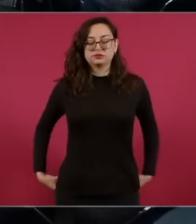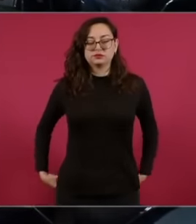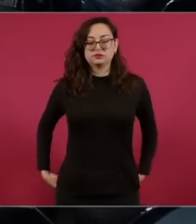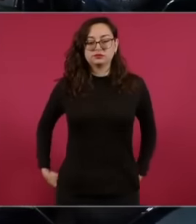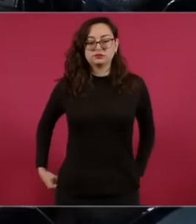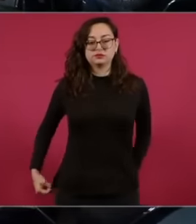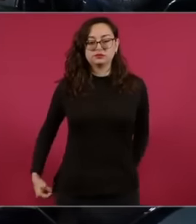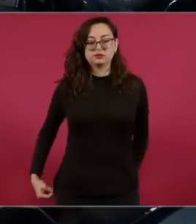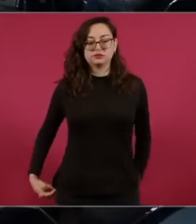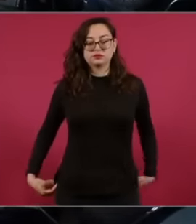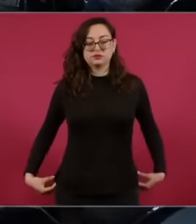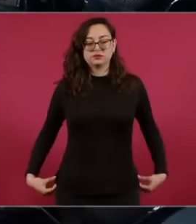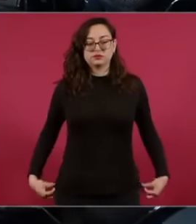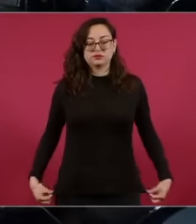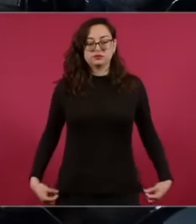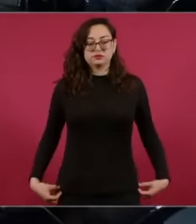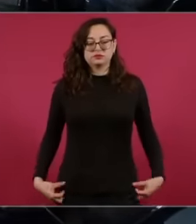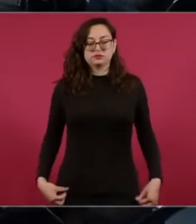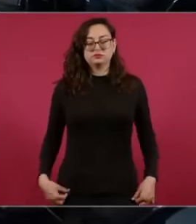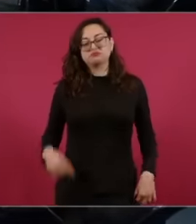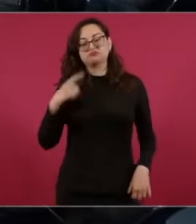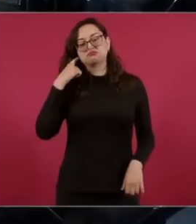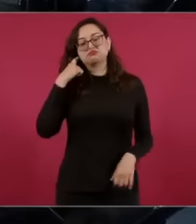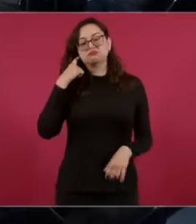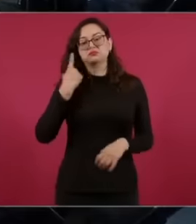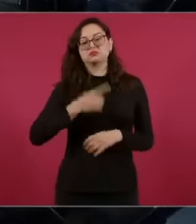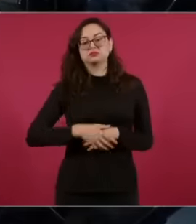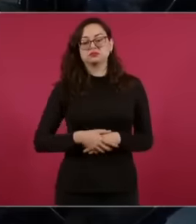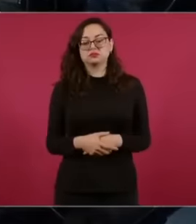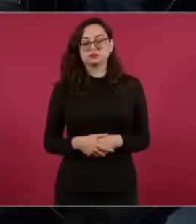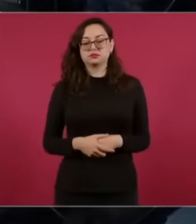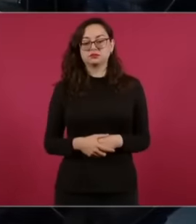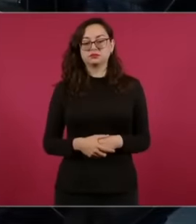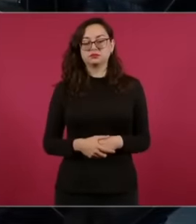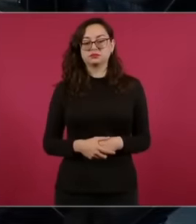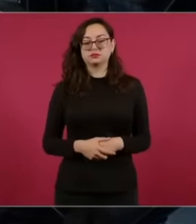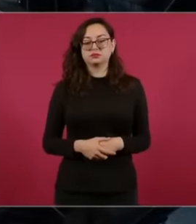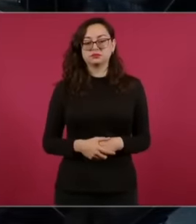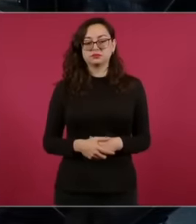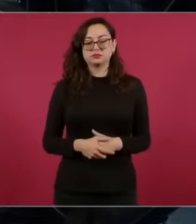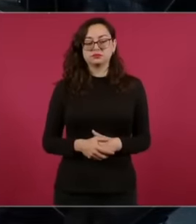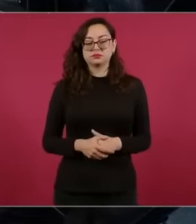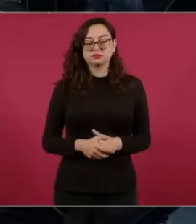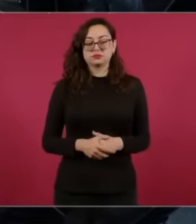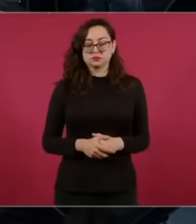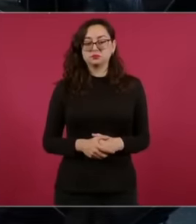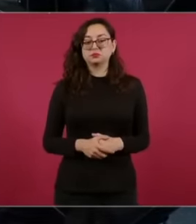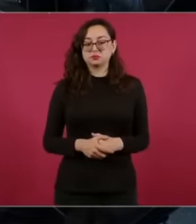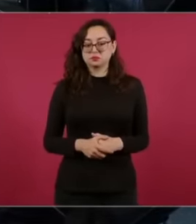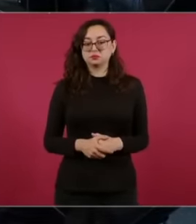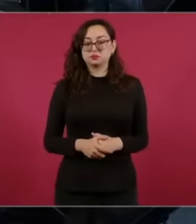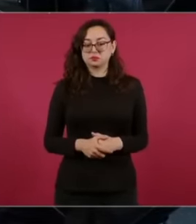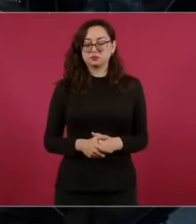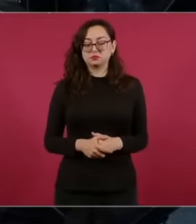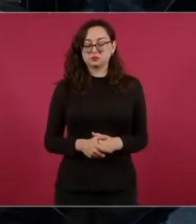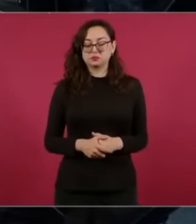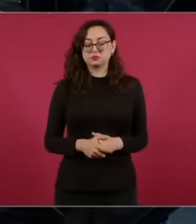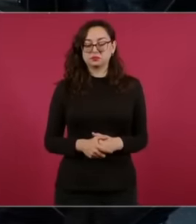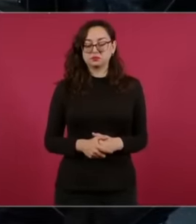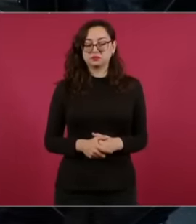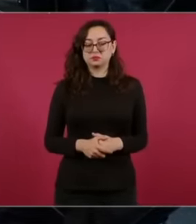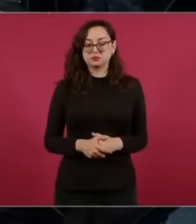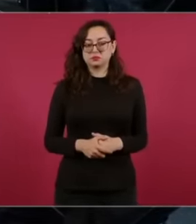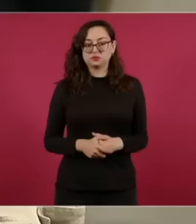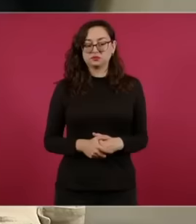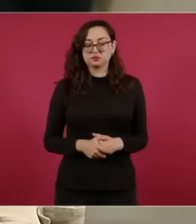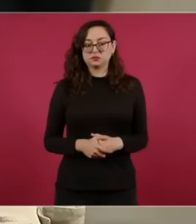que posiblemente pudiera ser un detonante lo del habla de un quinto autobús que desapareció del estado. Sí, sí.